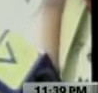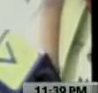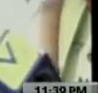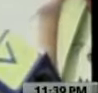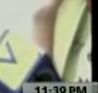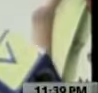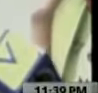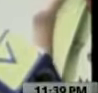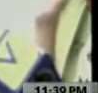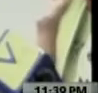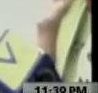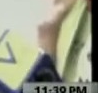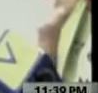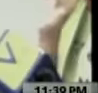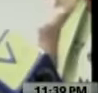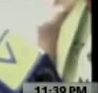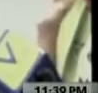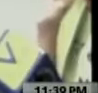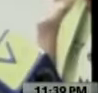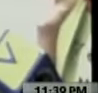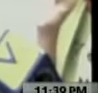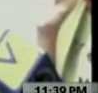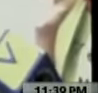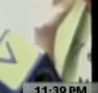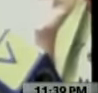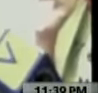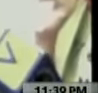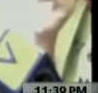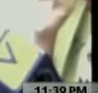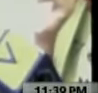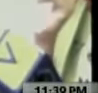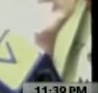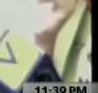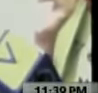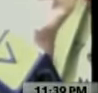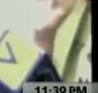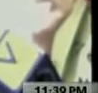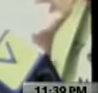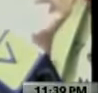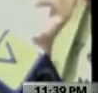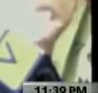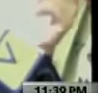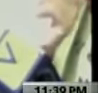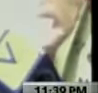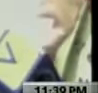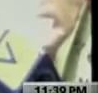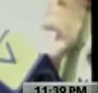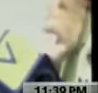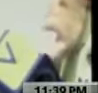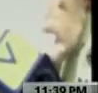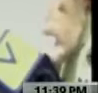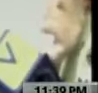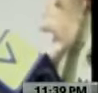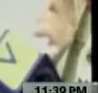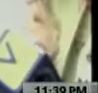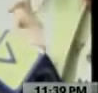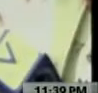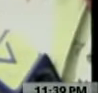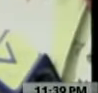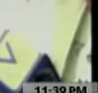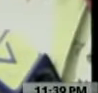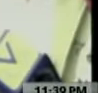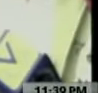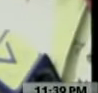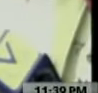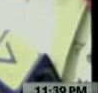Las acciones para sancionar delitos de lesa humanidad no prescriben y serán juzgados por